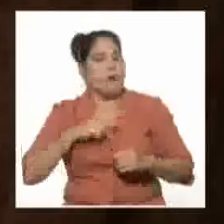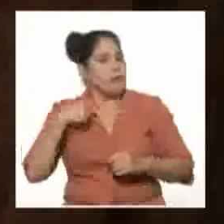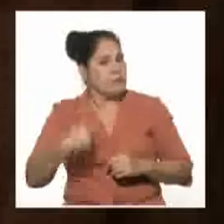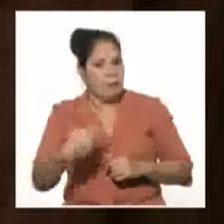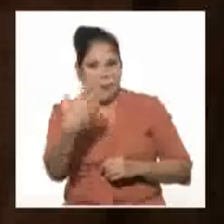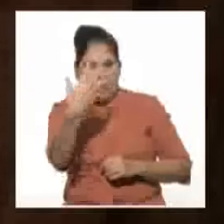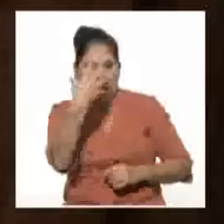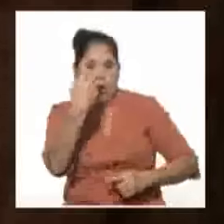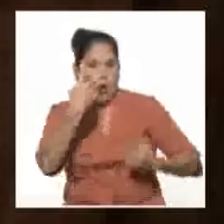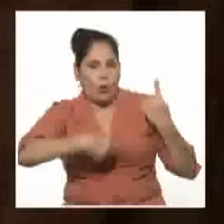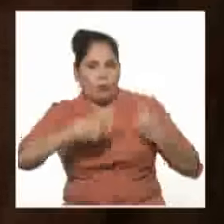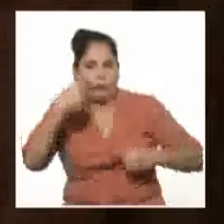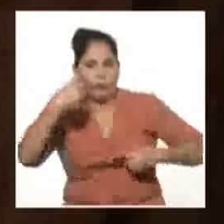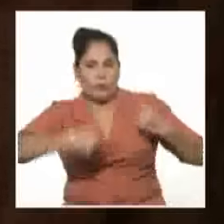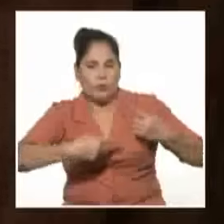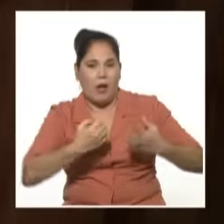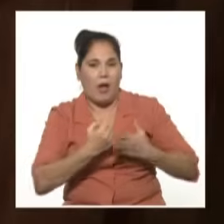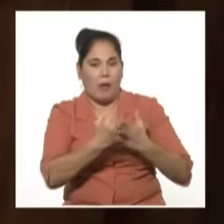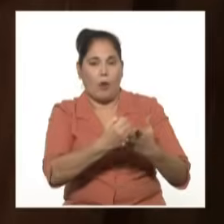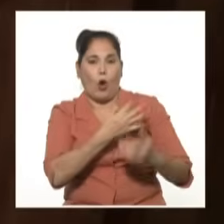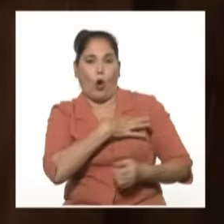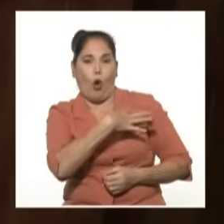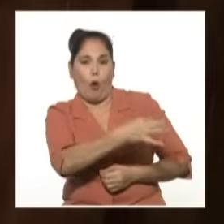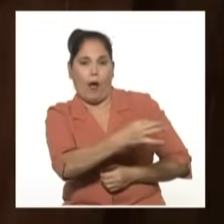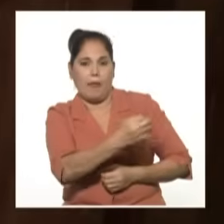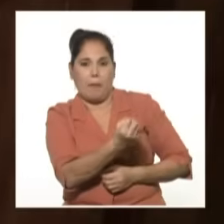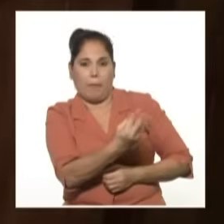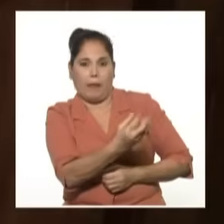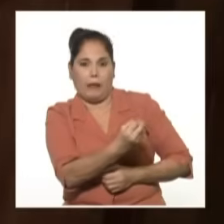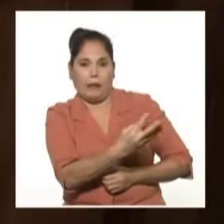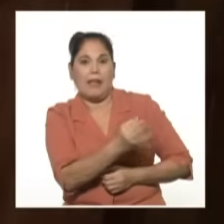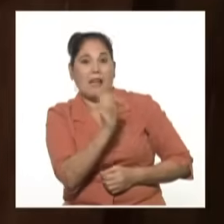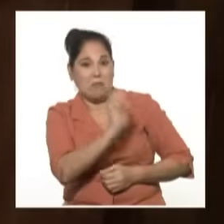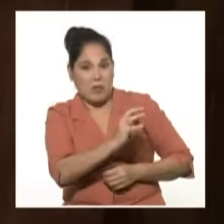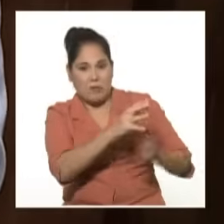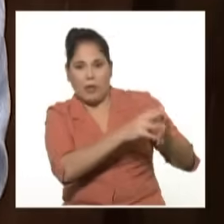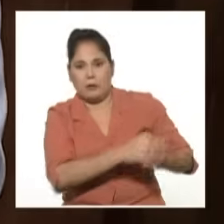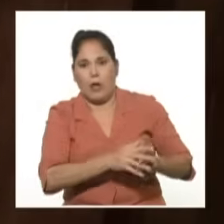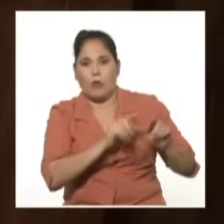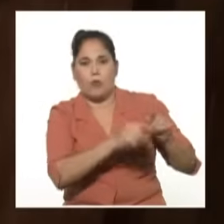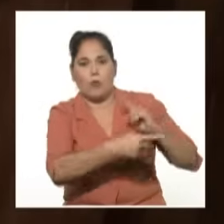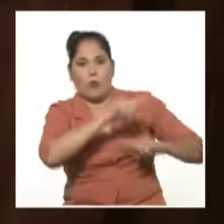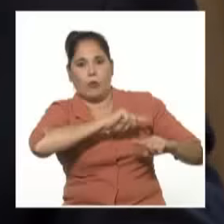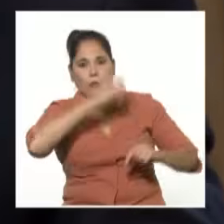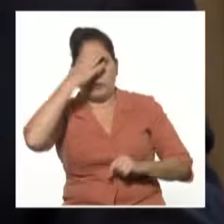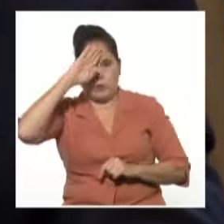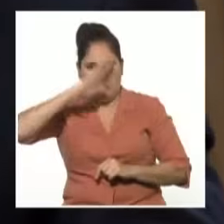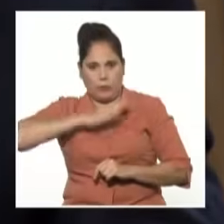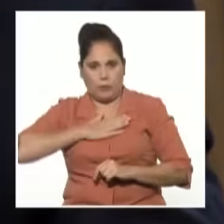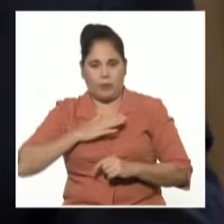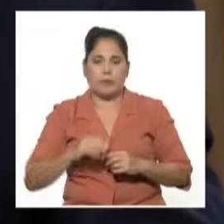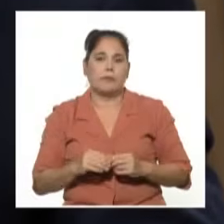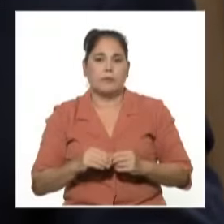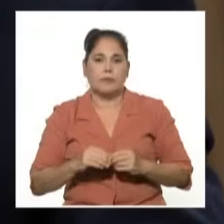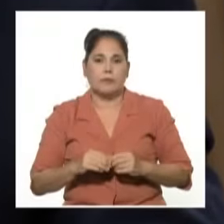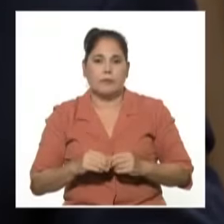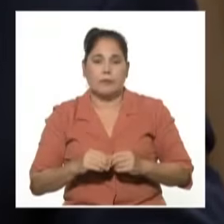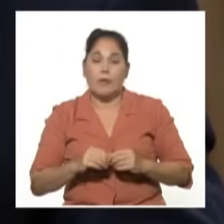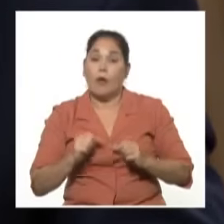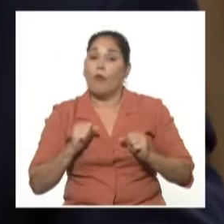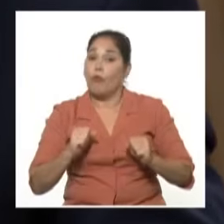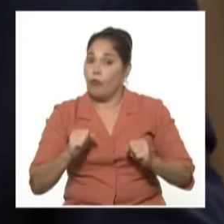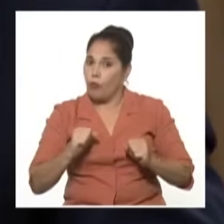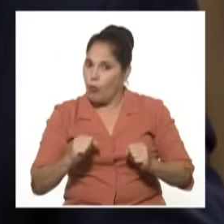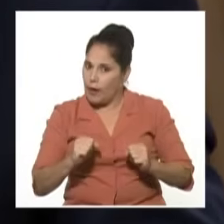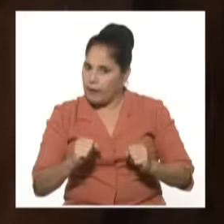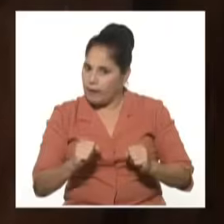sistemática apoyada en una cobarde y calumniosa campaña de intoxicación mediática. La pelea es dura,